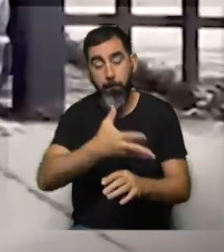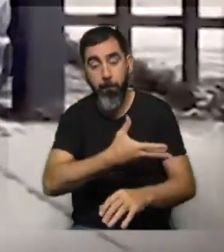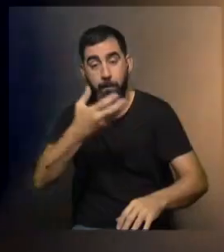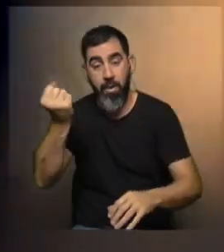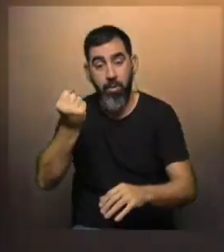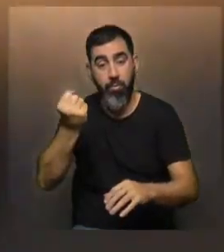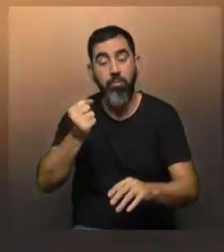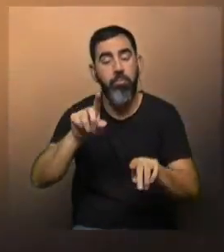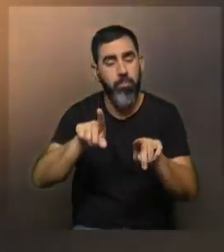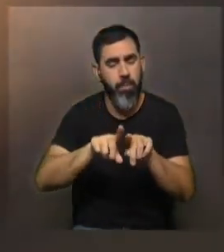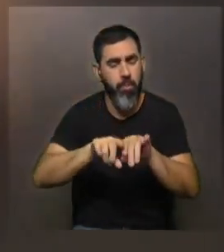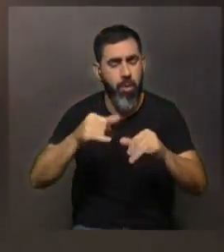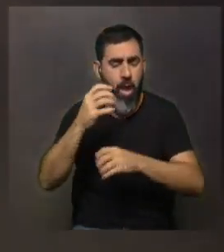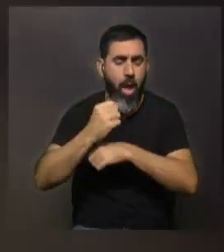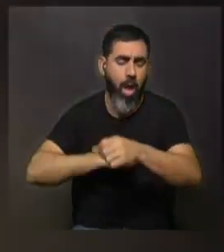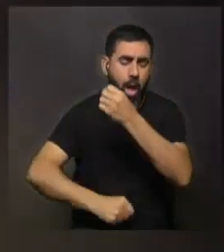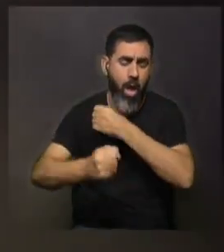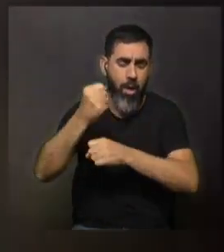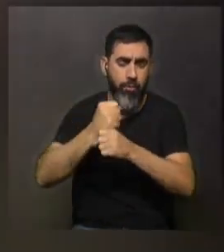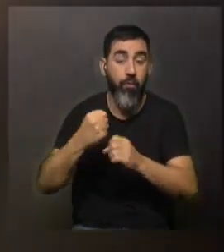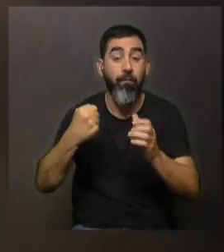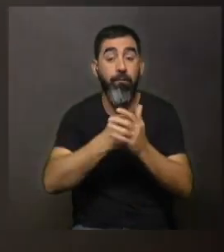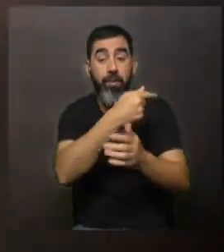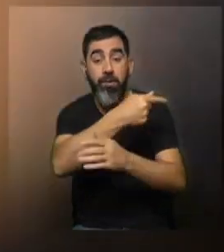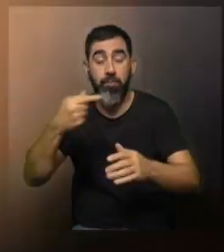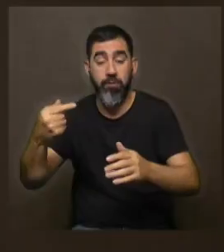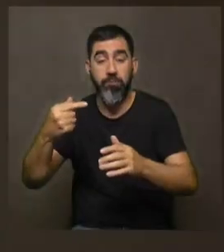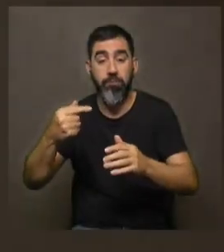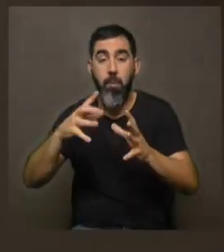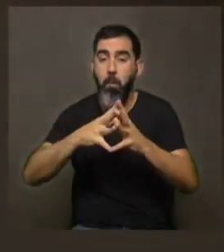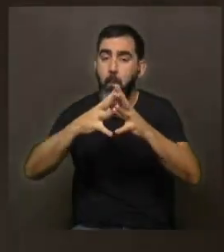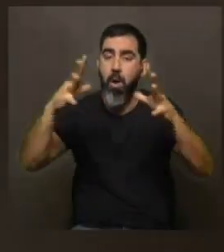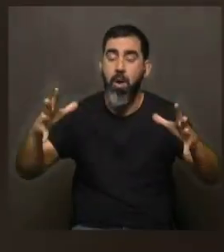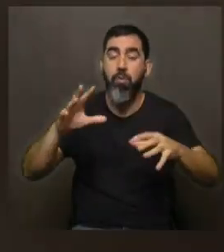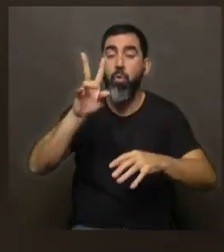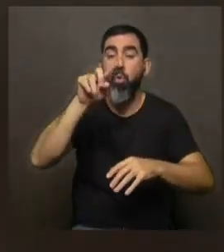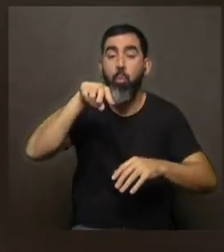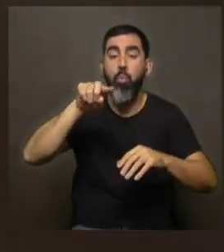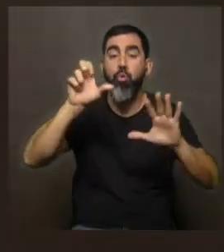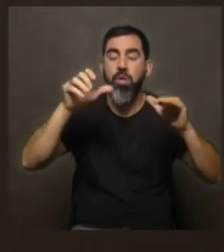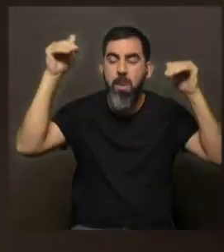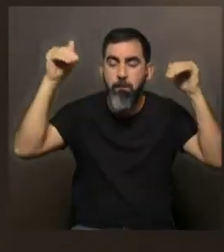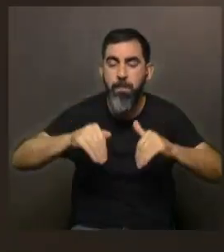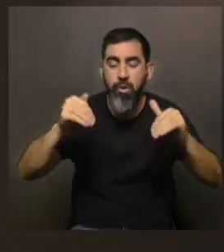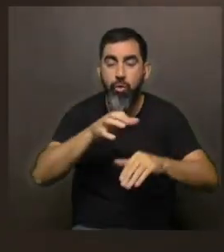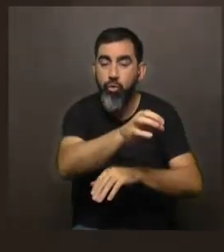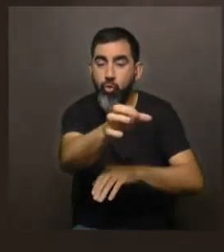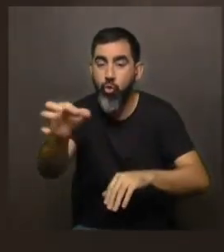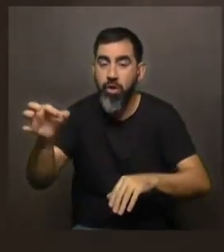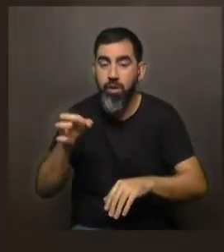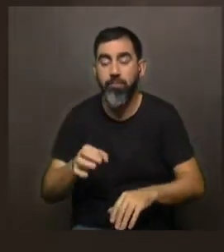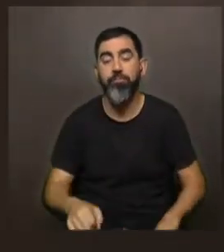se repiten desde hace años este fin de semana se produjo la más grande dos con seis millones de pastillas